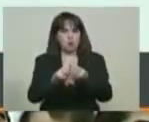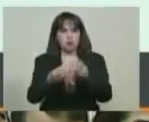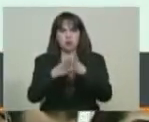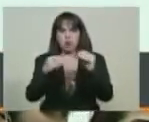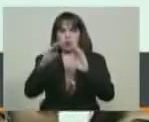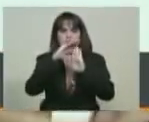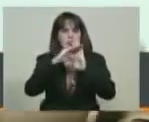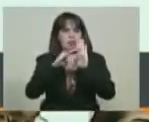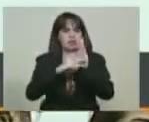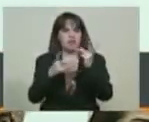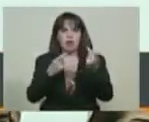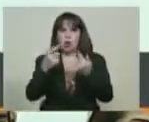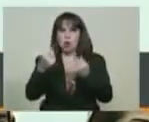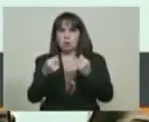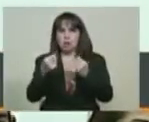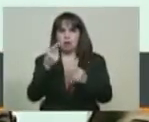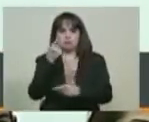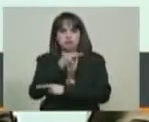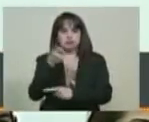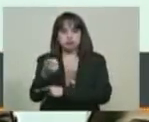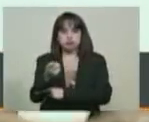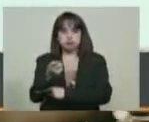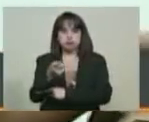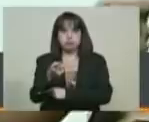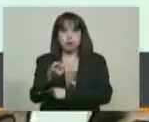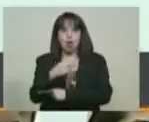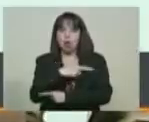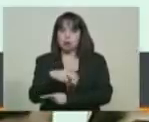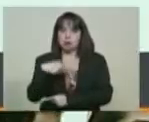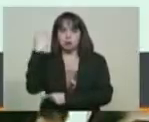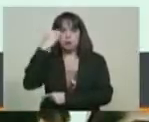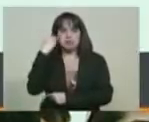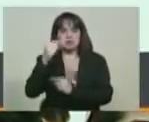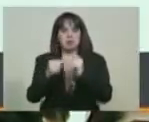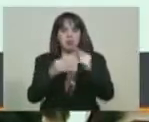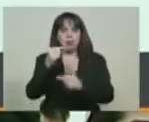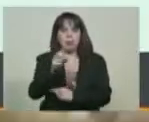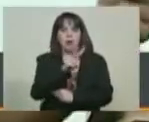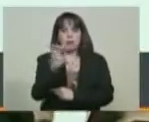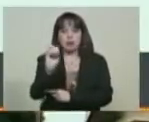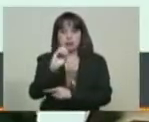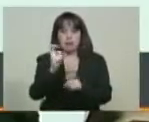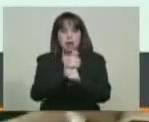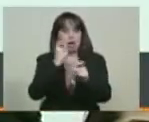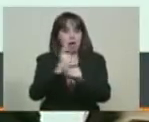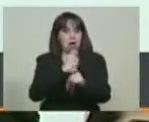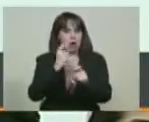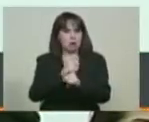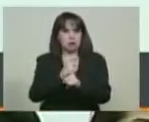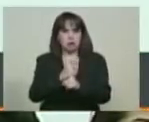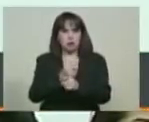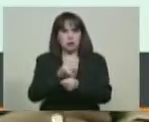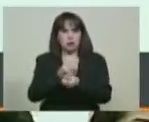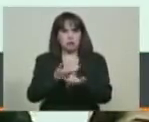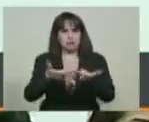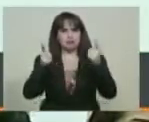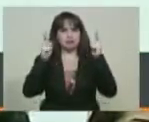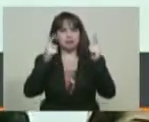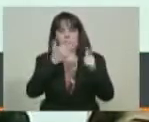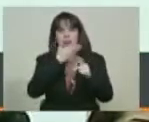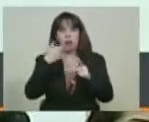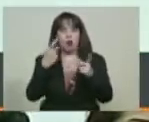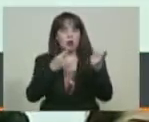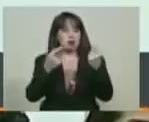hacer. Y nosotros creemos firmemente que luego del 20 de agosto se hará un despeje en nuestro país